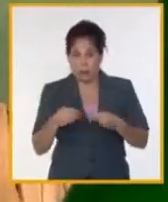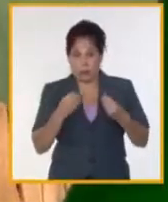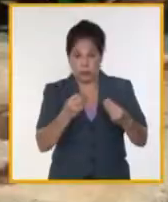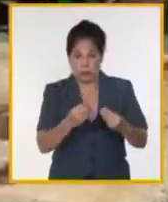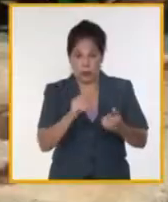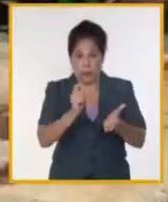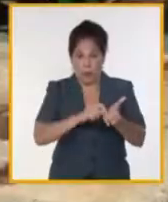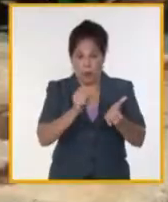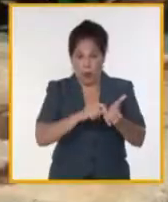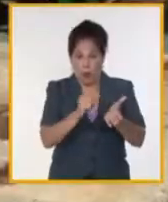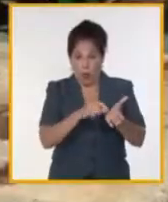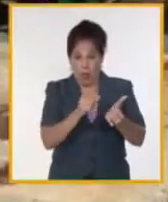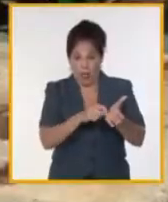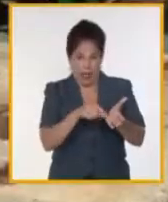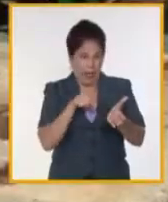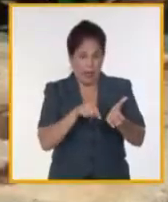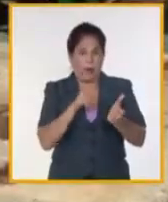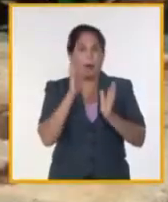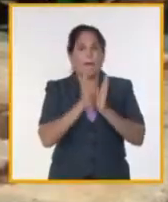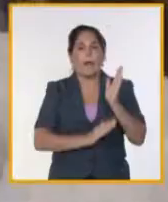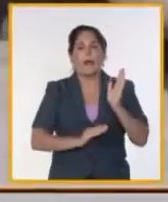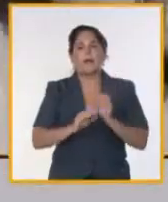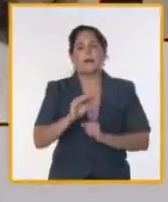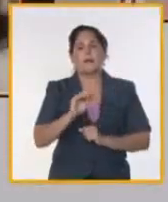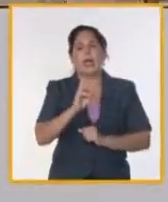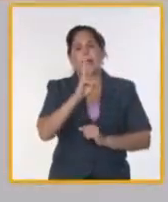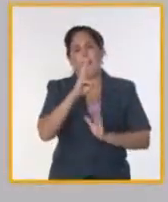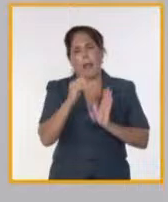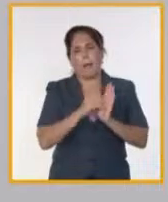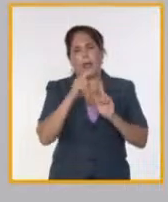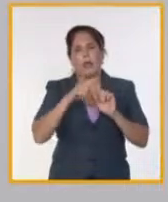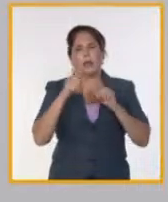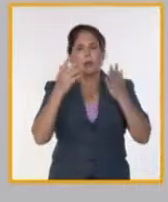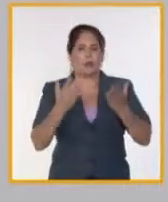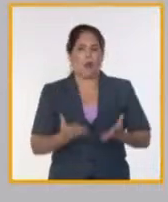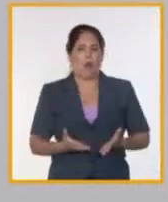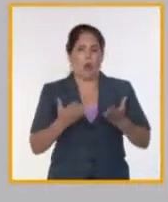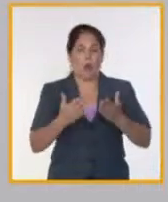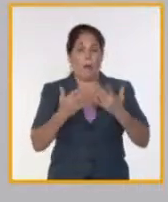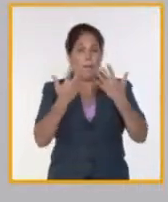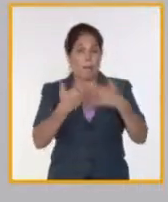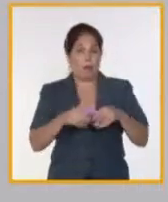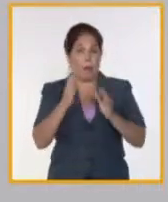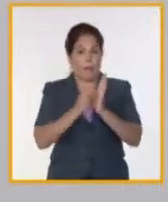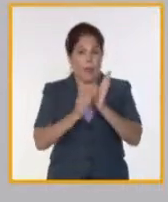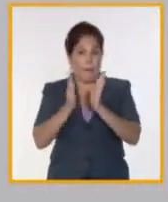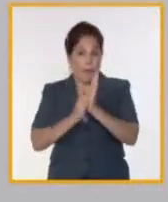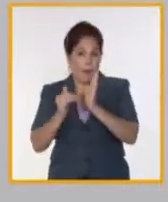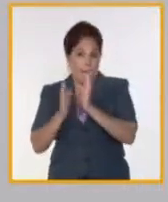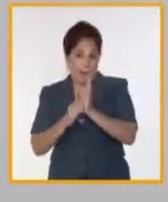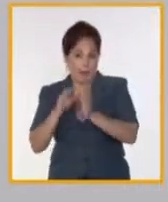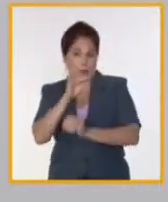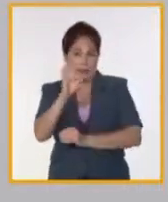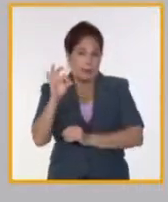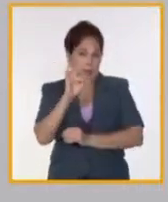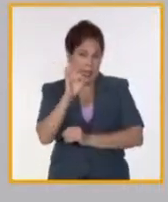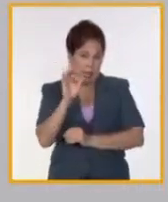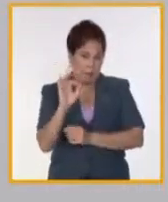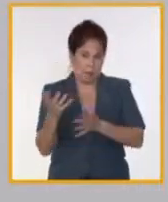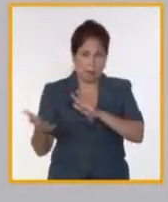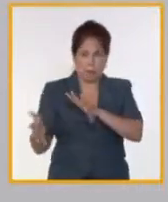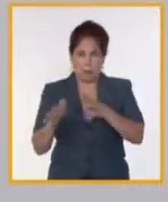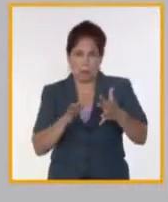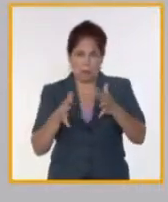la canasta familiar nómada en el mes son en el orden de las 3.000 toneladas, pero la producción mensual de Cuba de sal, o la demanda de Cuba mensual de